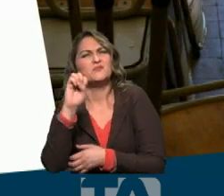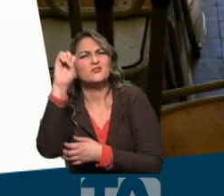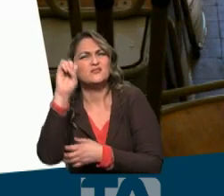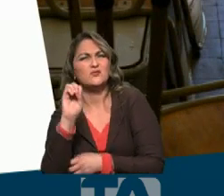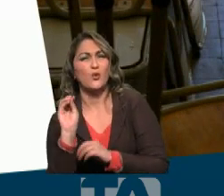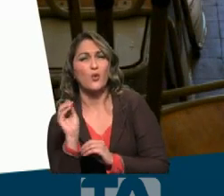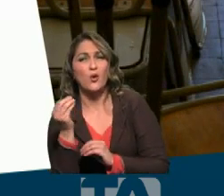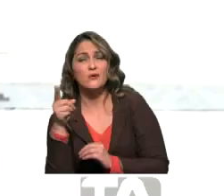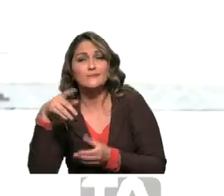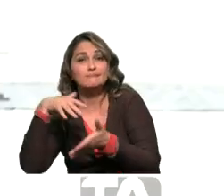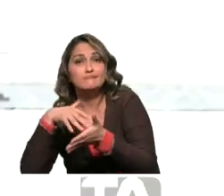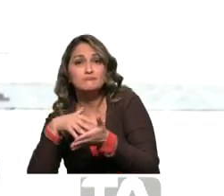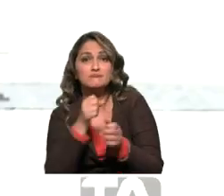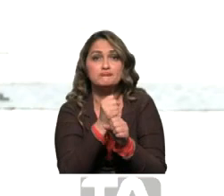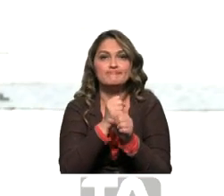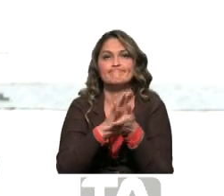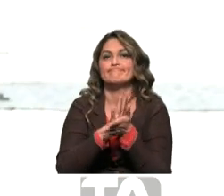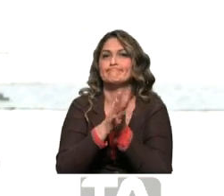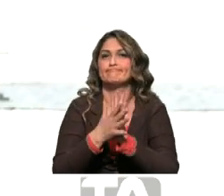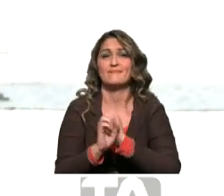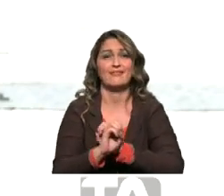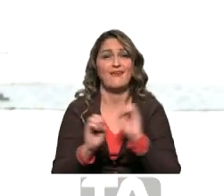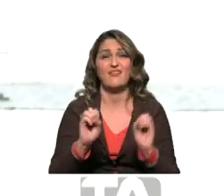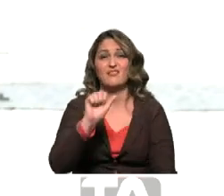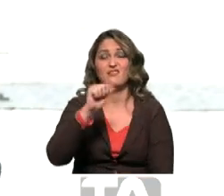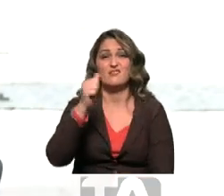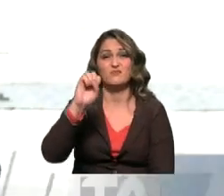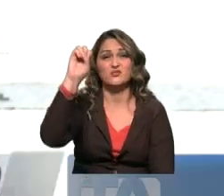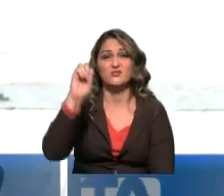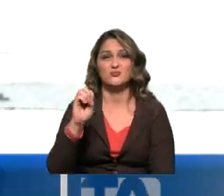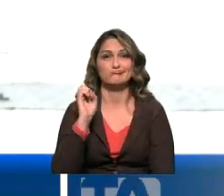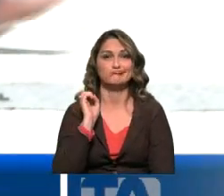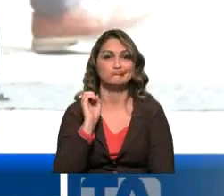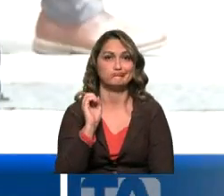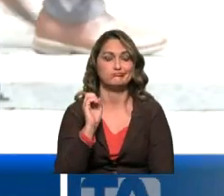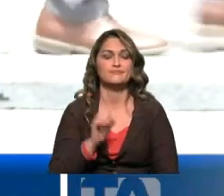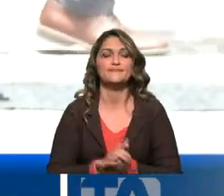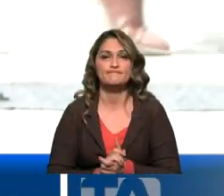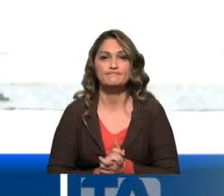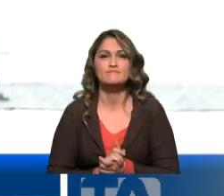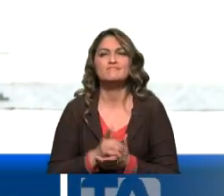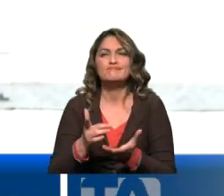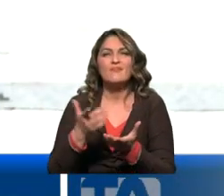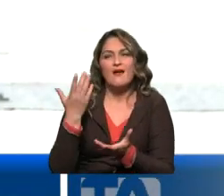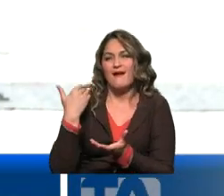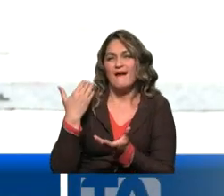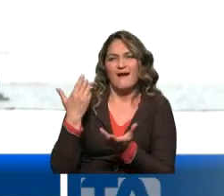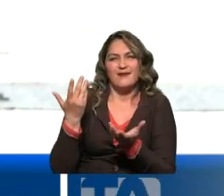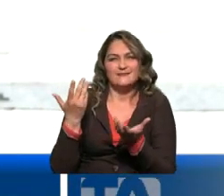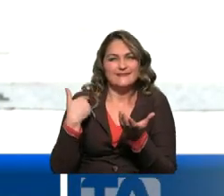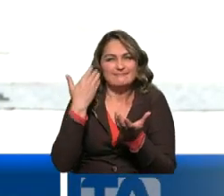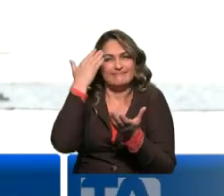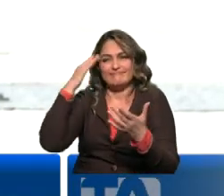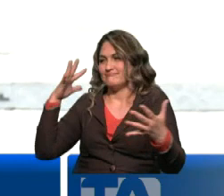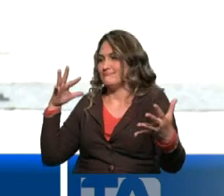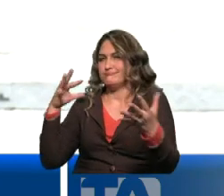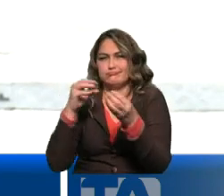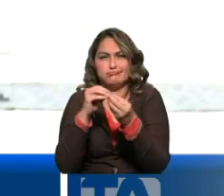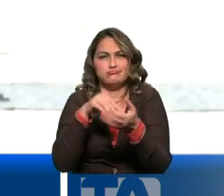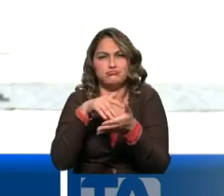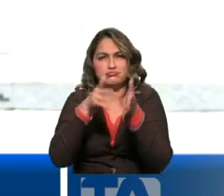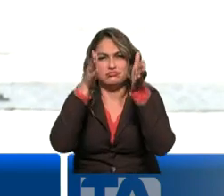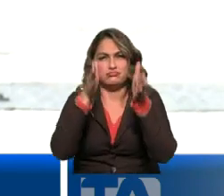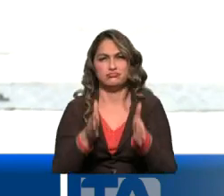estudian ni trabajan muchos estudiantes eligen su especialidad en los últimos años de escolaridad perdiendo la oportunidad de